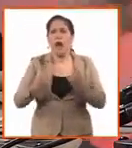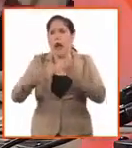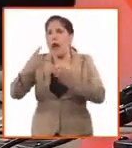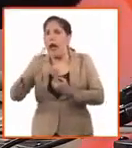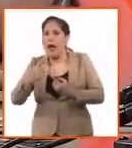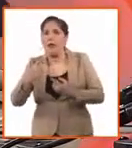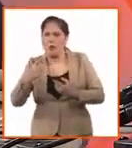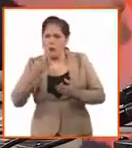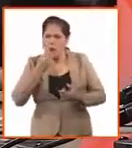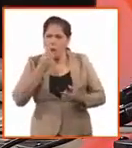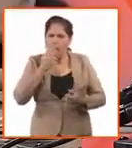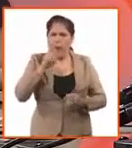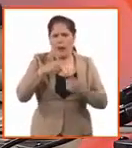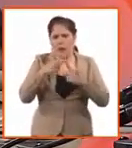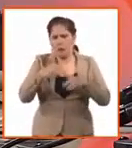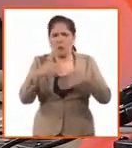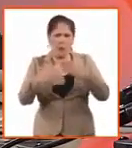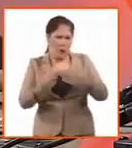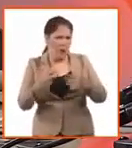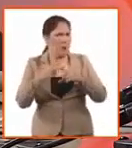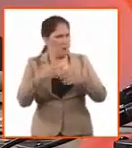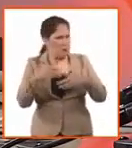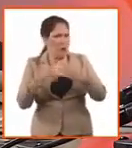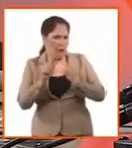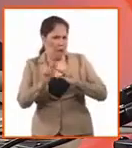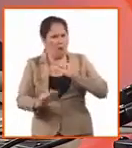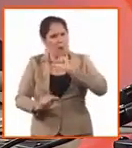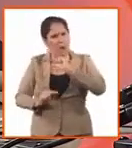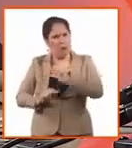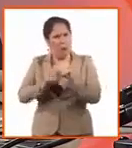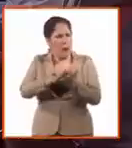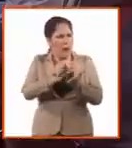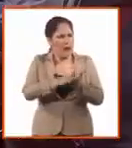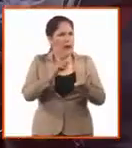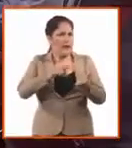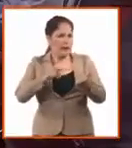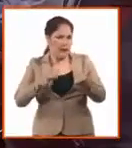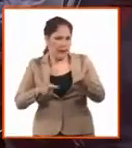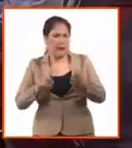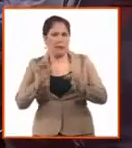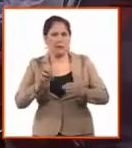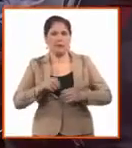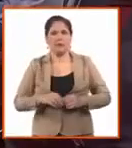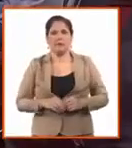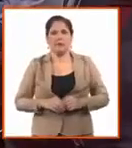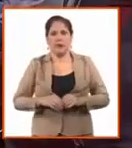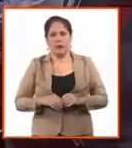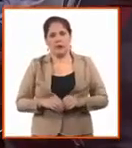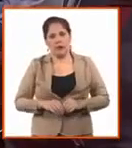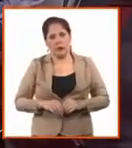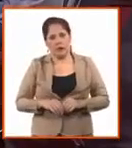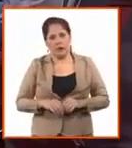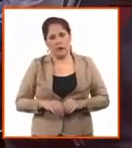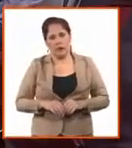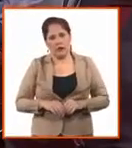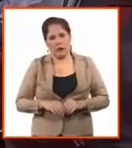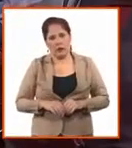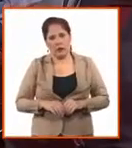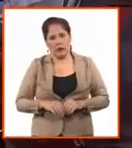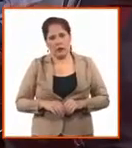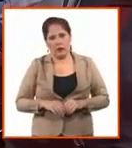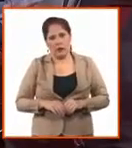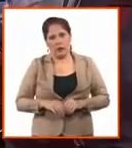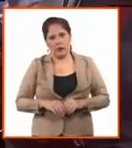complejidades en el mundo y que hay tantas tantas complejidades hacia dentro de nuestra necesaria sociedad y como dentro de esas dentro de esas complejidades que son